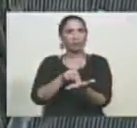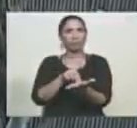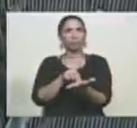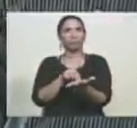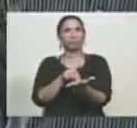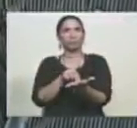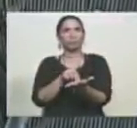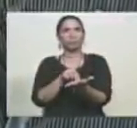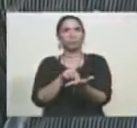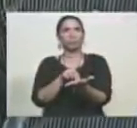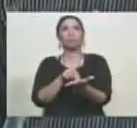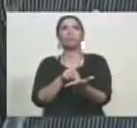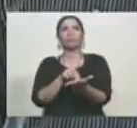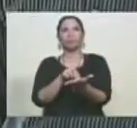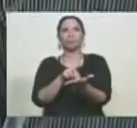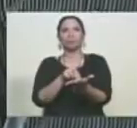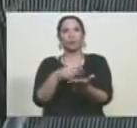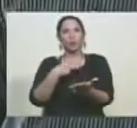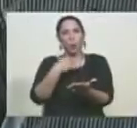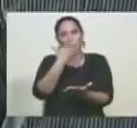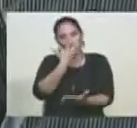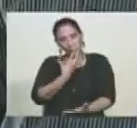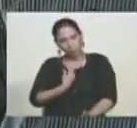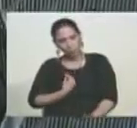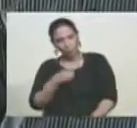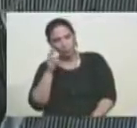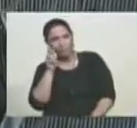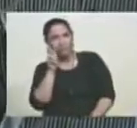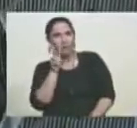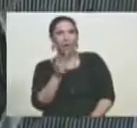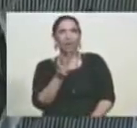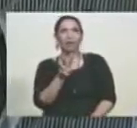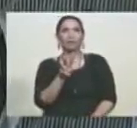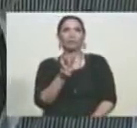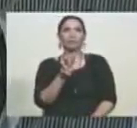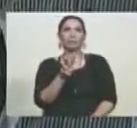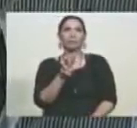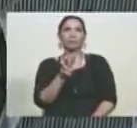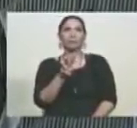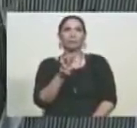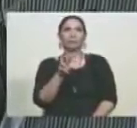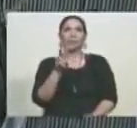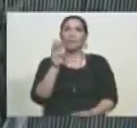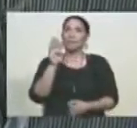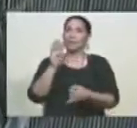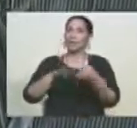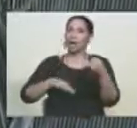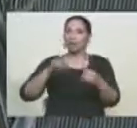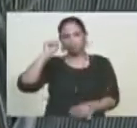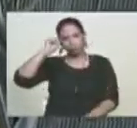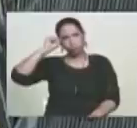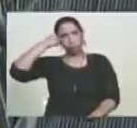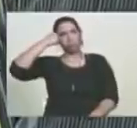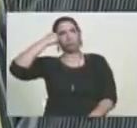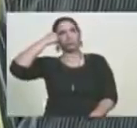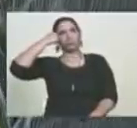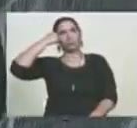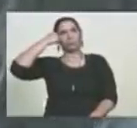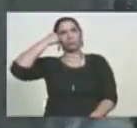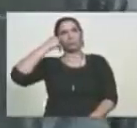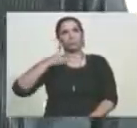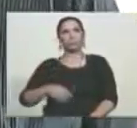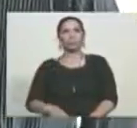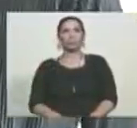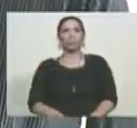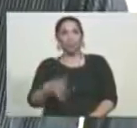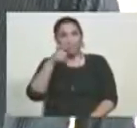y con tristeza a veces uno ve hechos que a la final pues llaman a la reflexión.